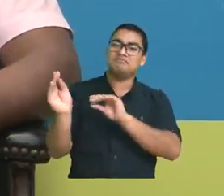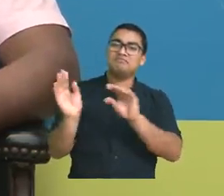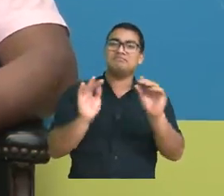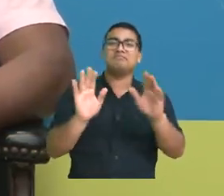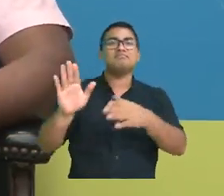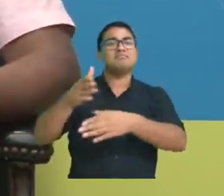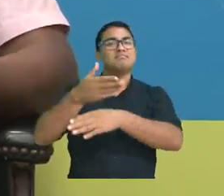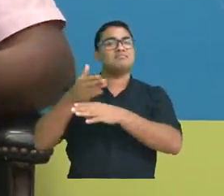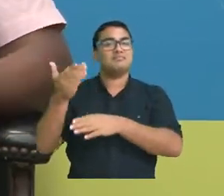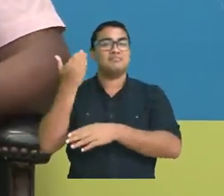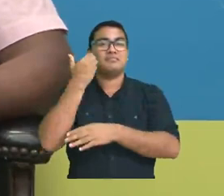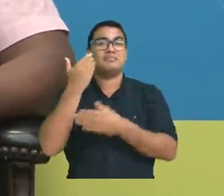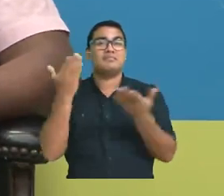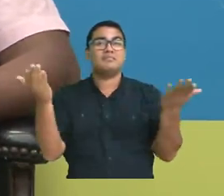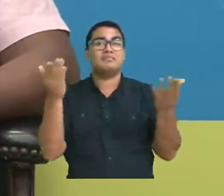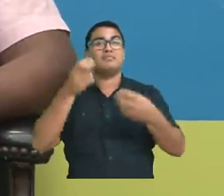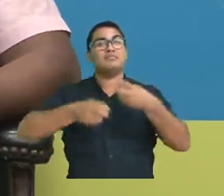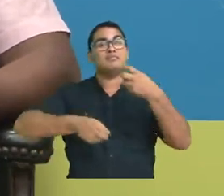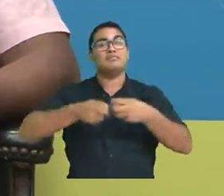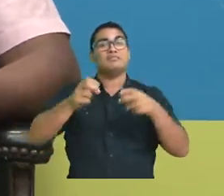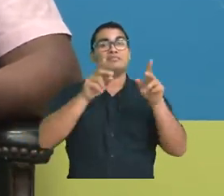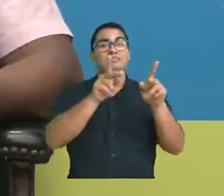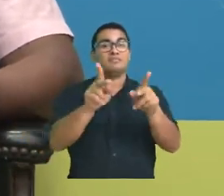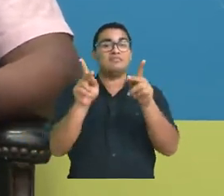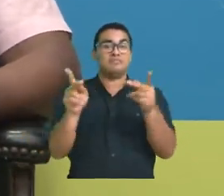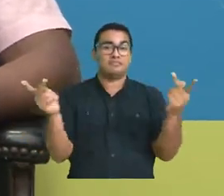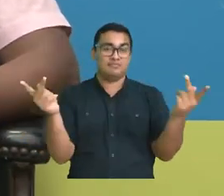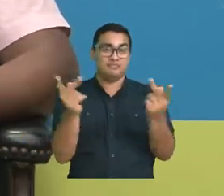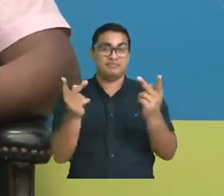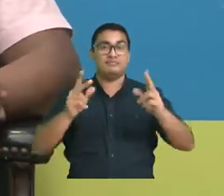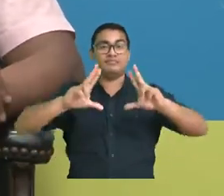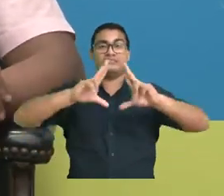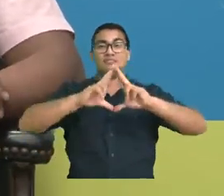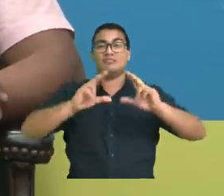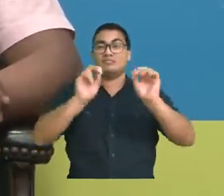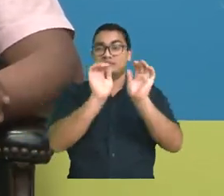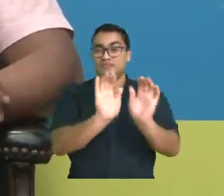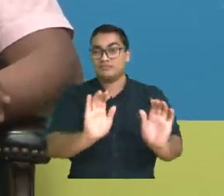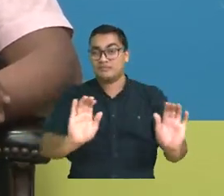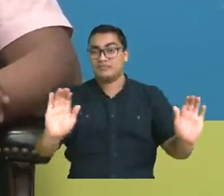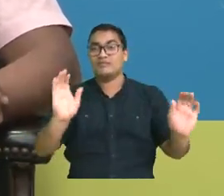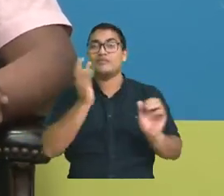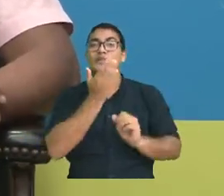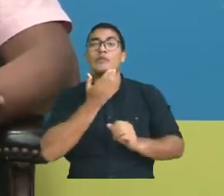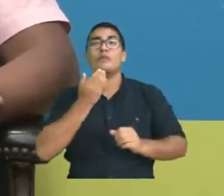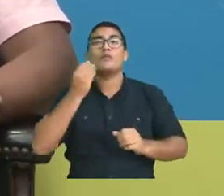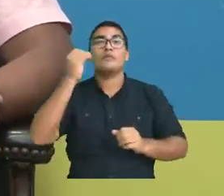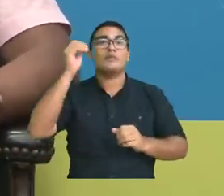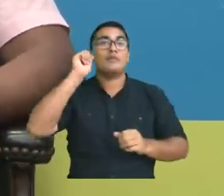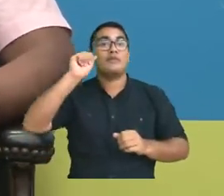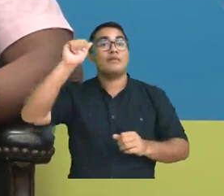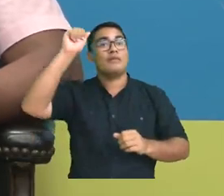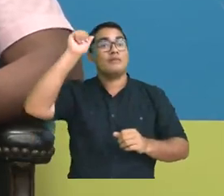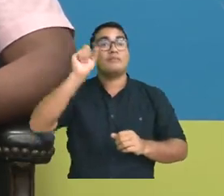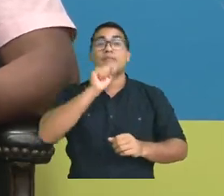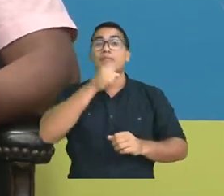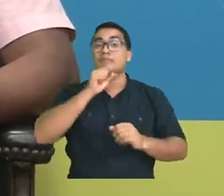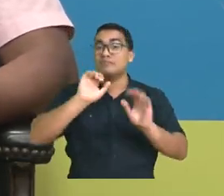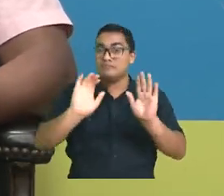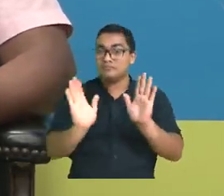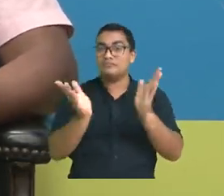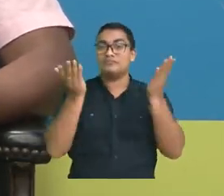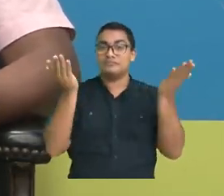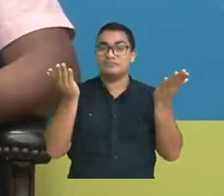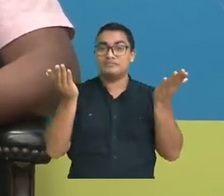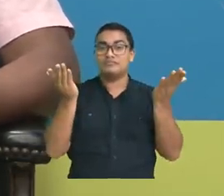diferentes padecimientos que afecta a la población nicaragüense, tanto a los niños, a los jóvenes, a los adultos, a los adultos